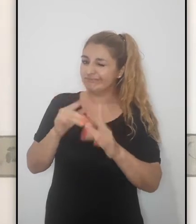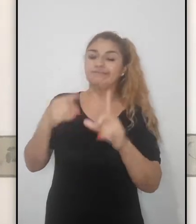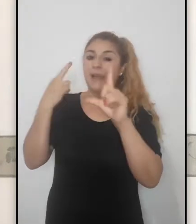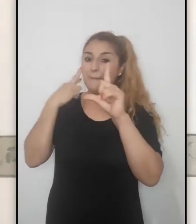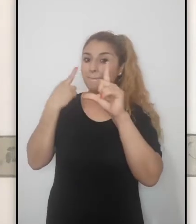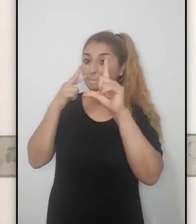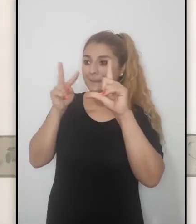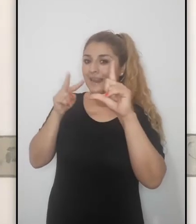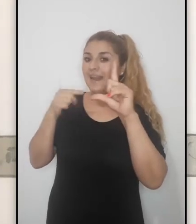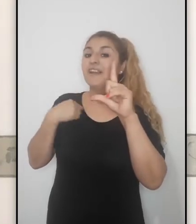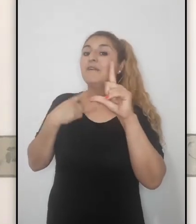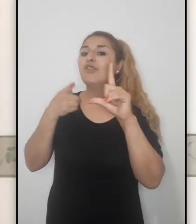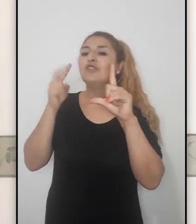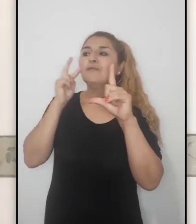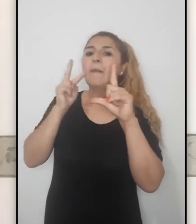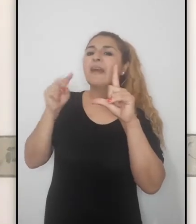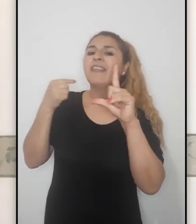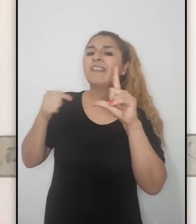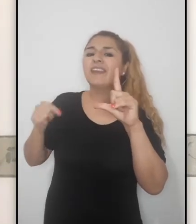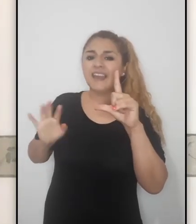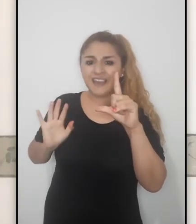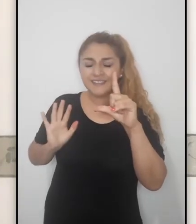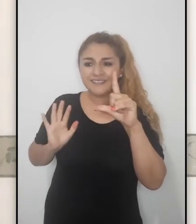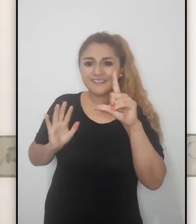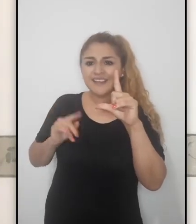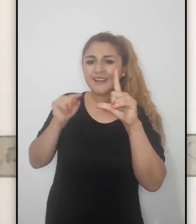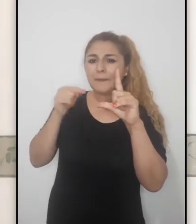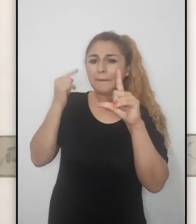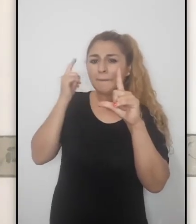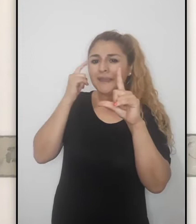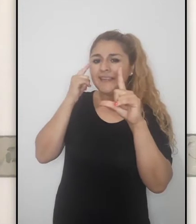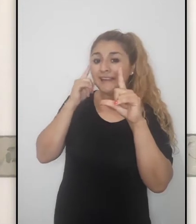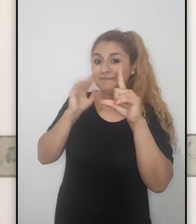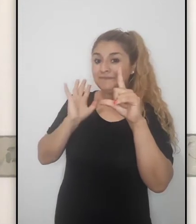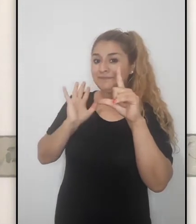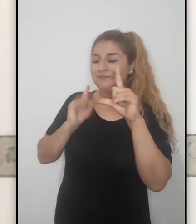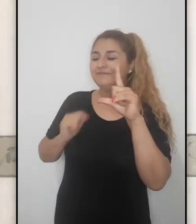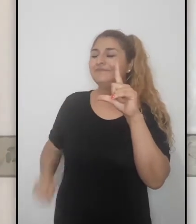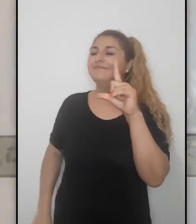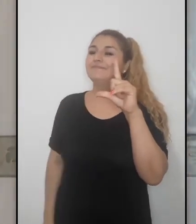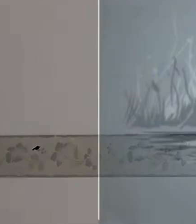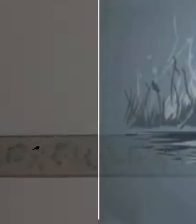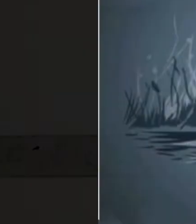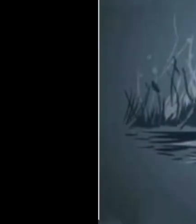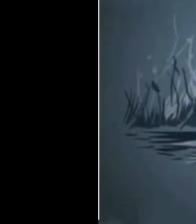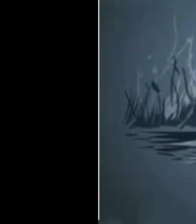la y de cine luego haberla girado que es lo que ves